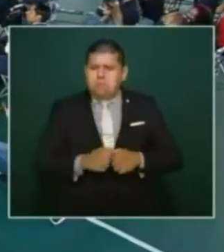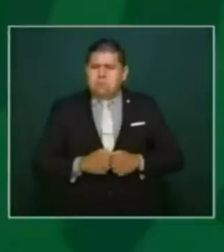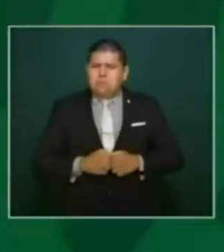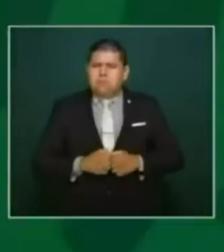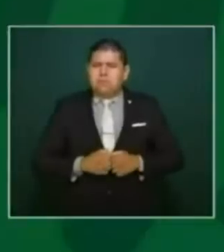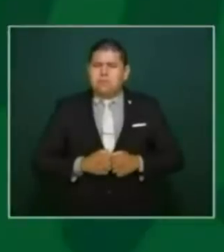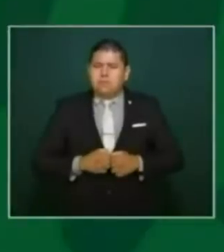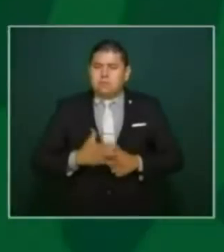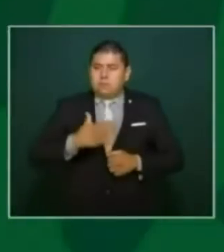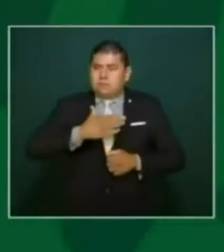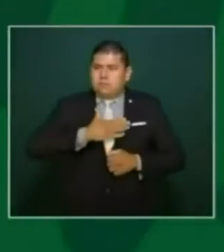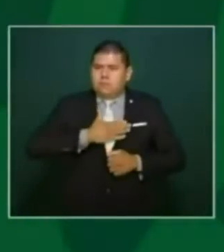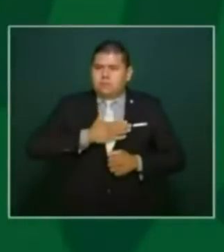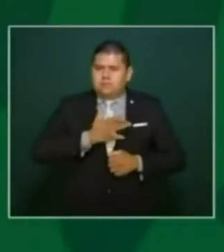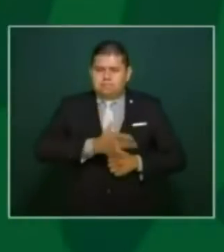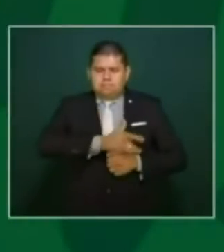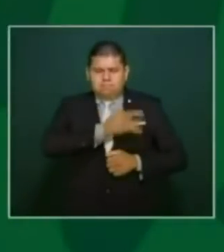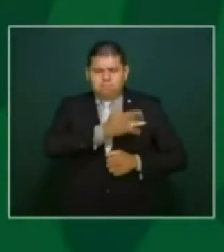A mí me genera